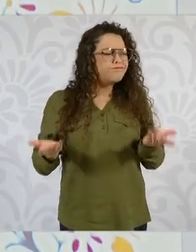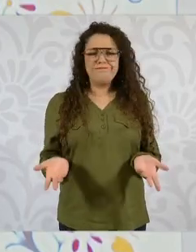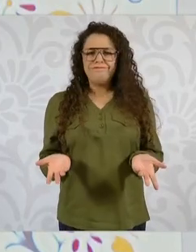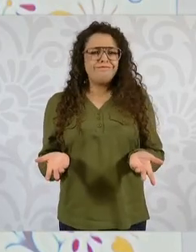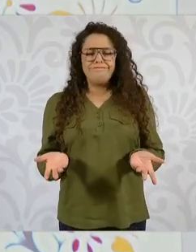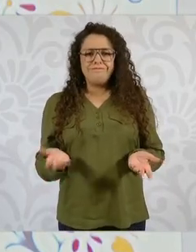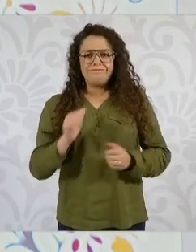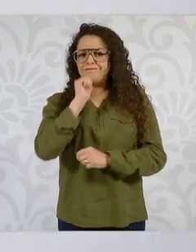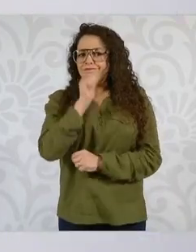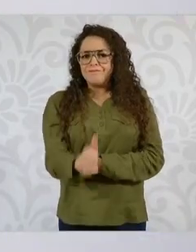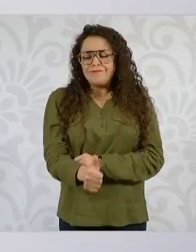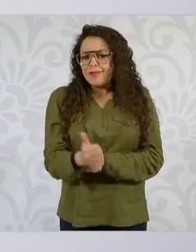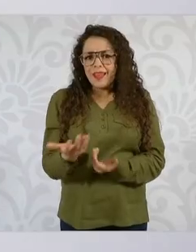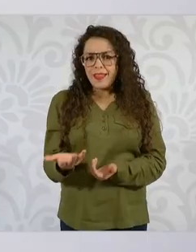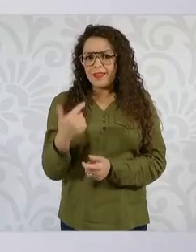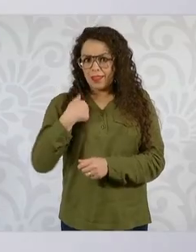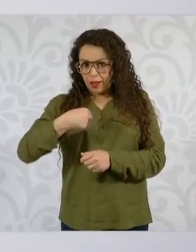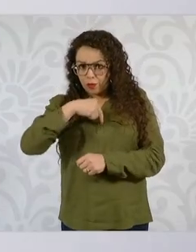afectar